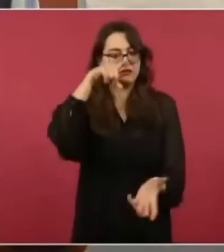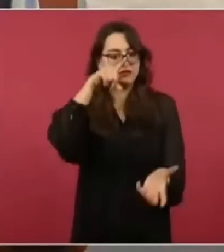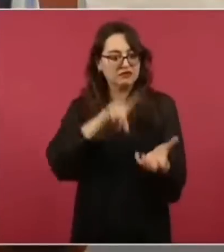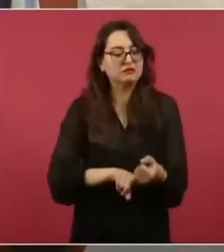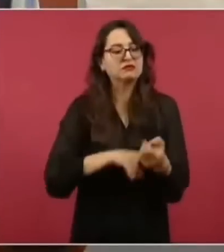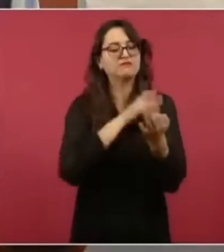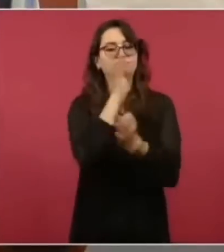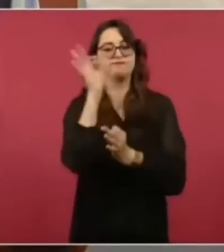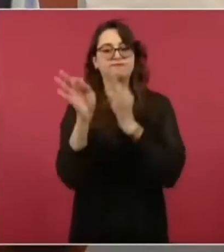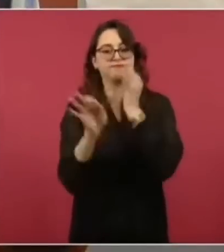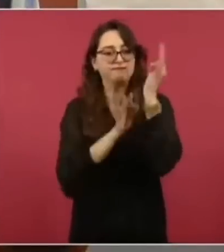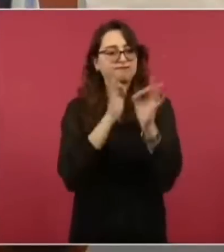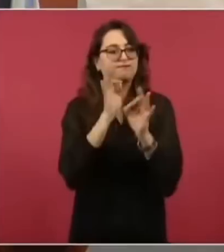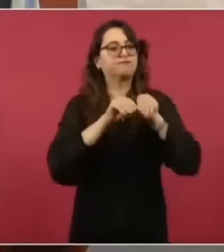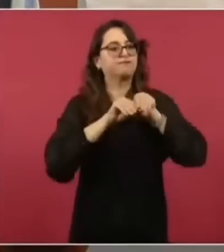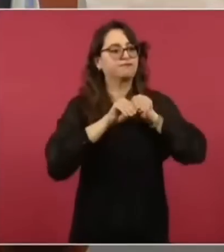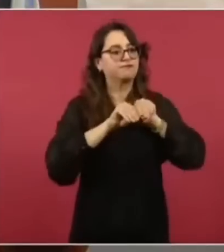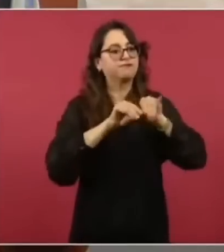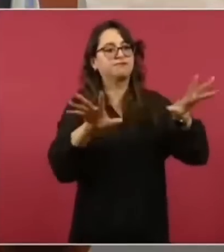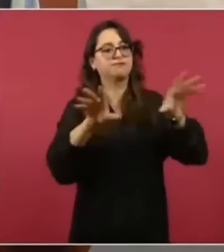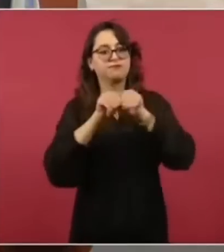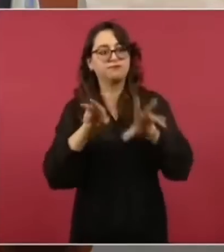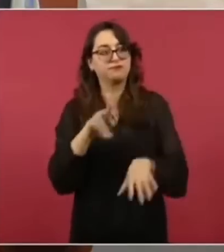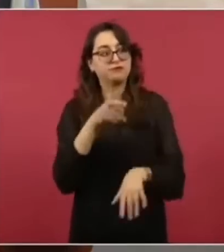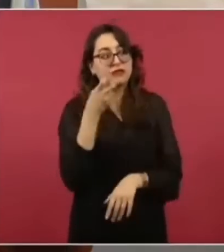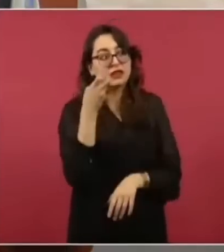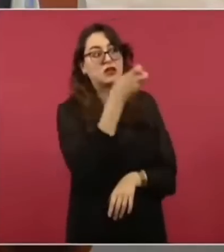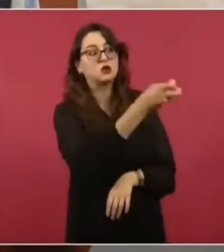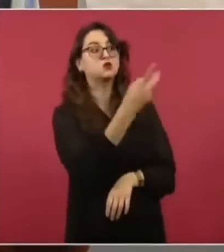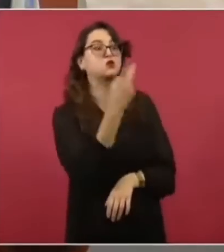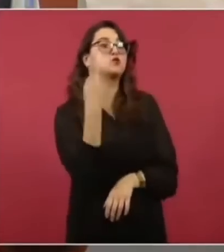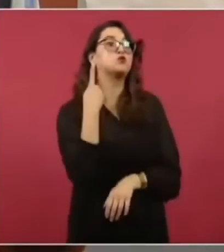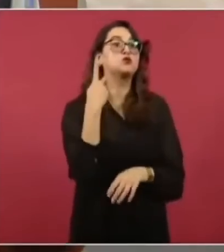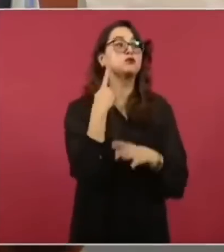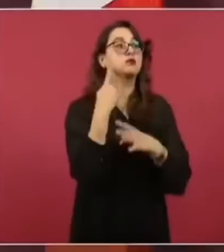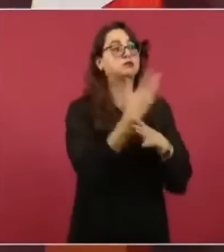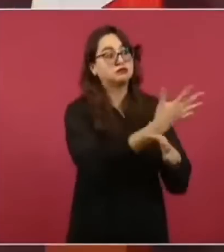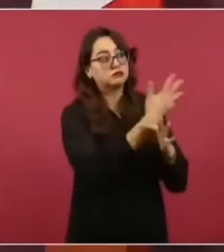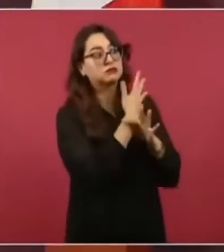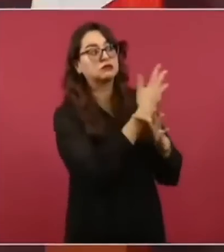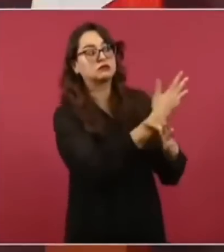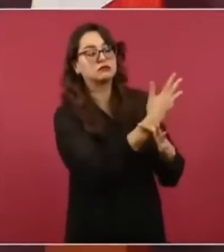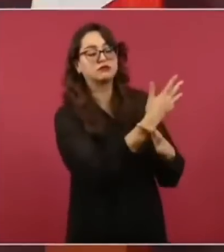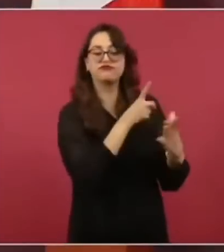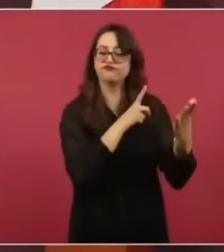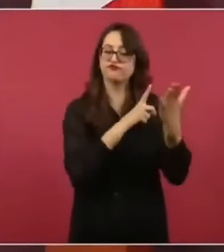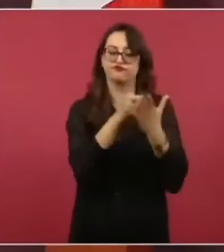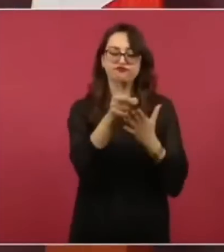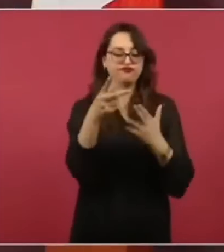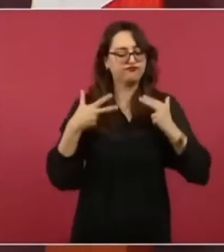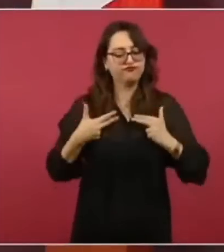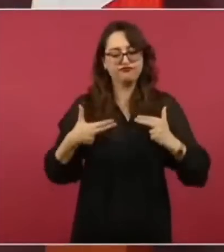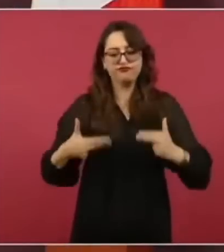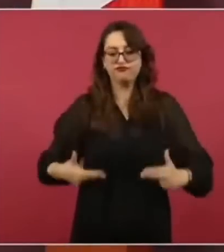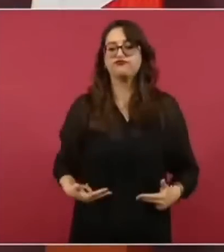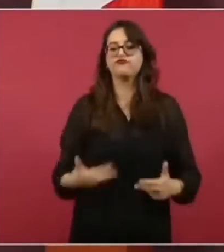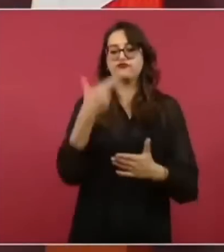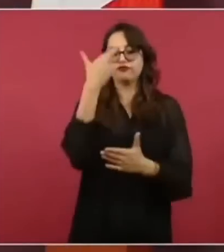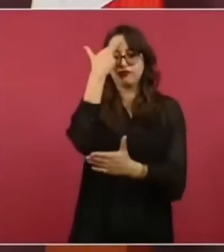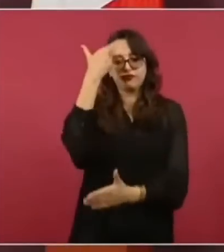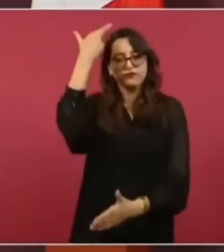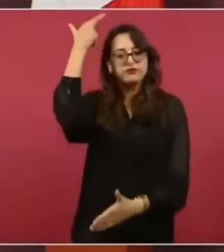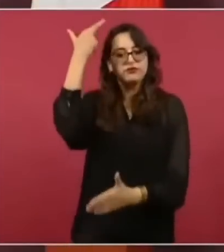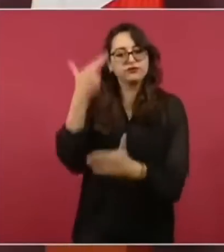odio y de violación de los derechos humanos. En especial, debemos